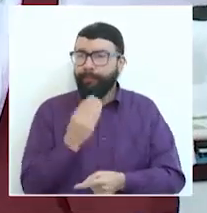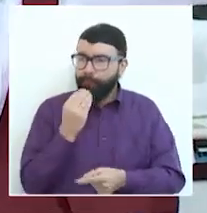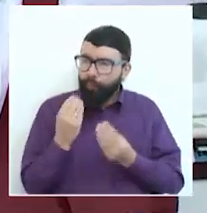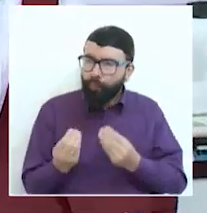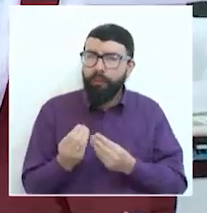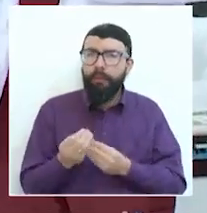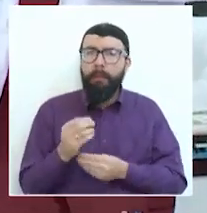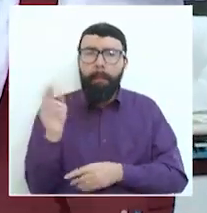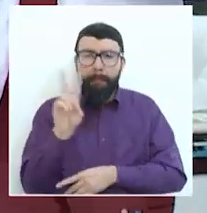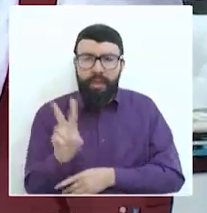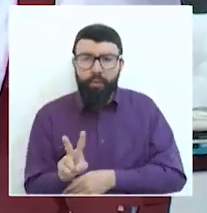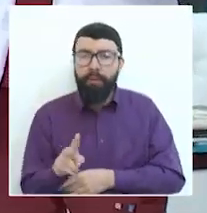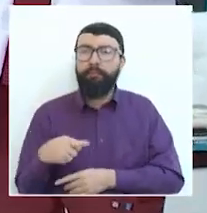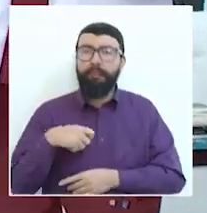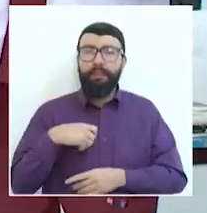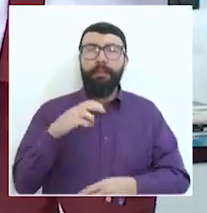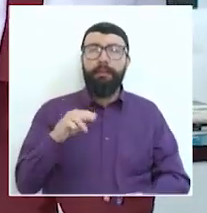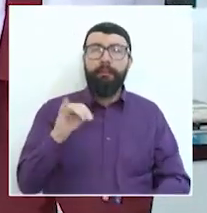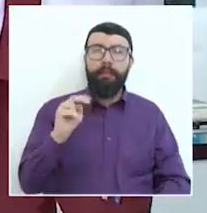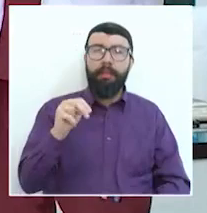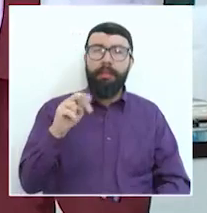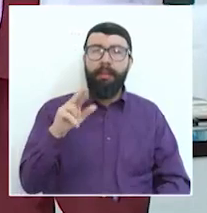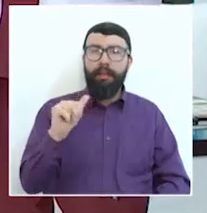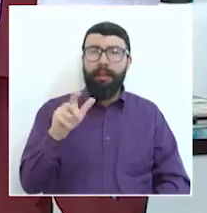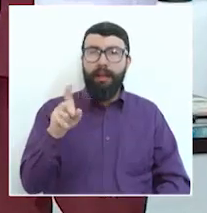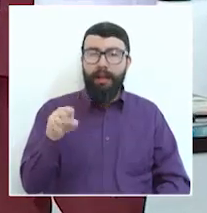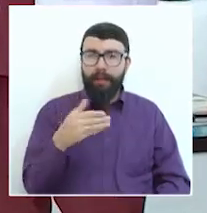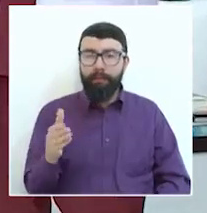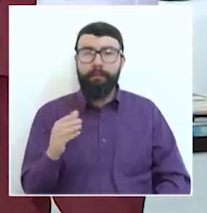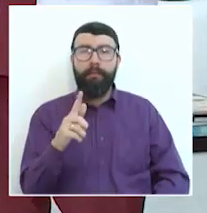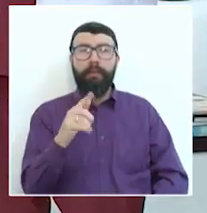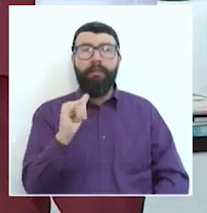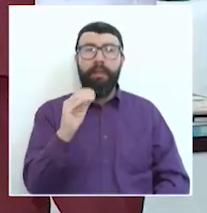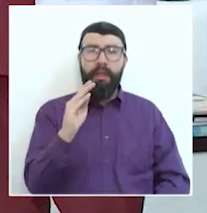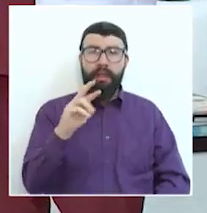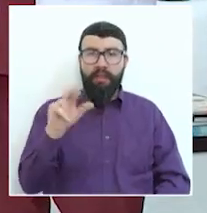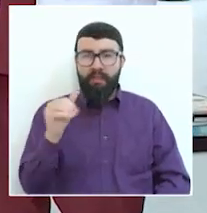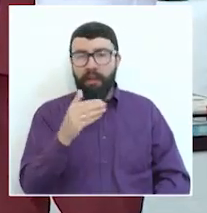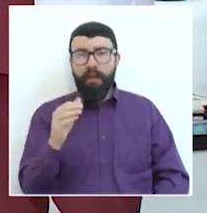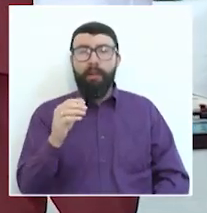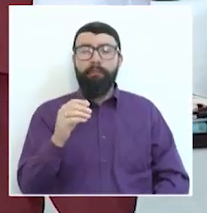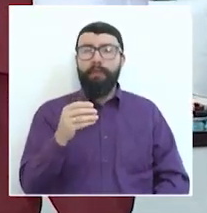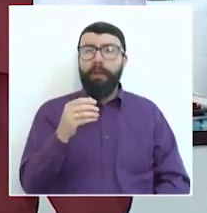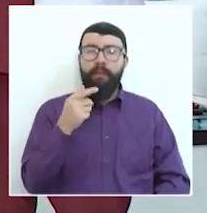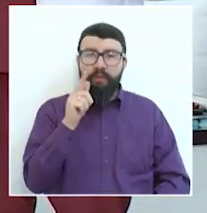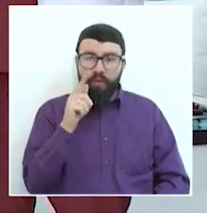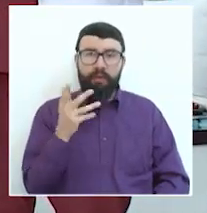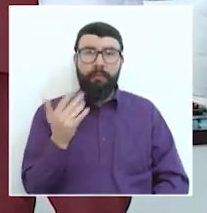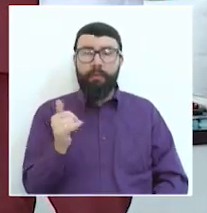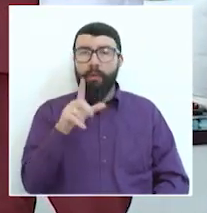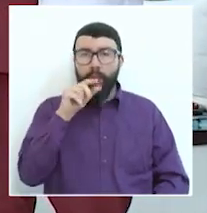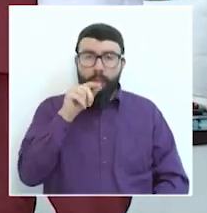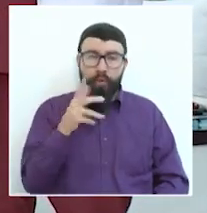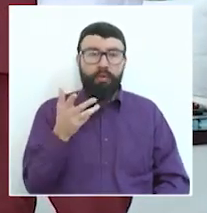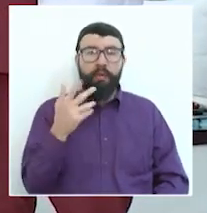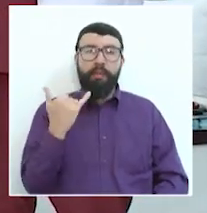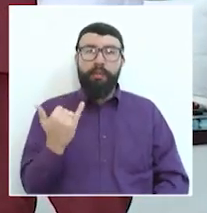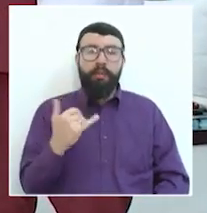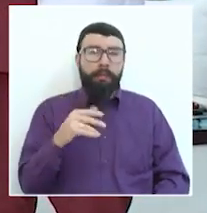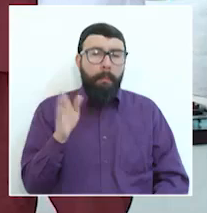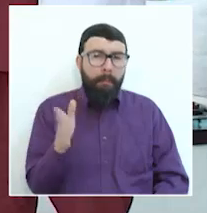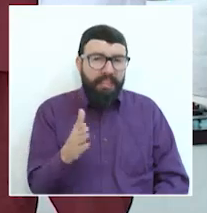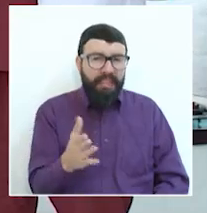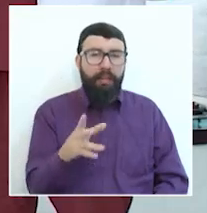verduras que contienen minerales, que tienen fibra, frutas, una buena proteína, pollo, pescado,